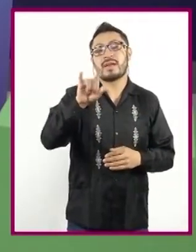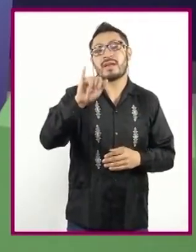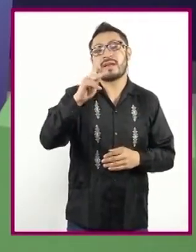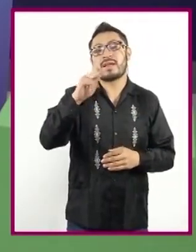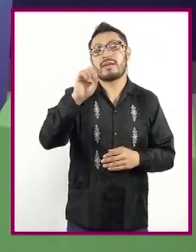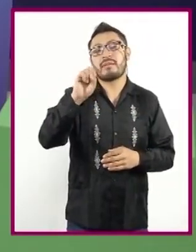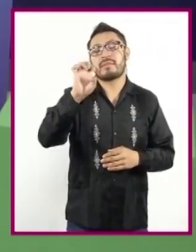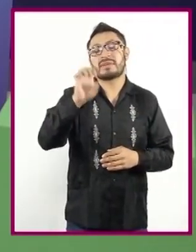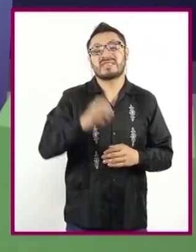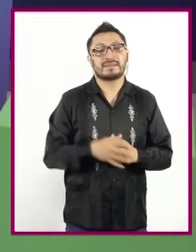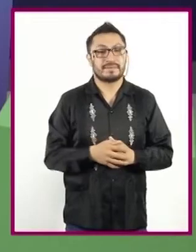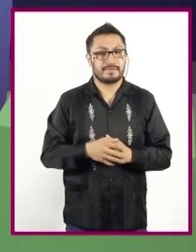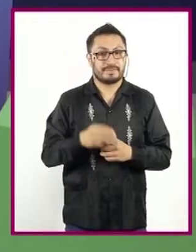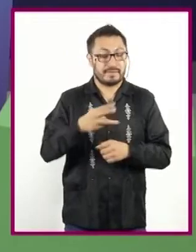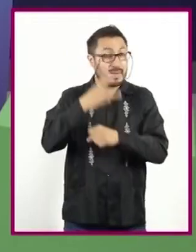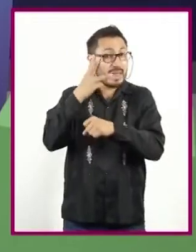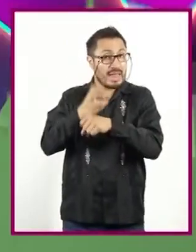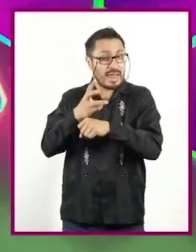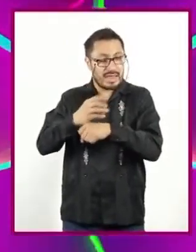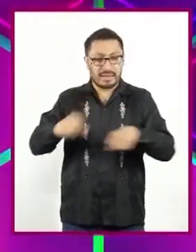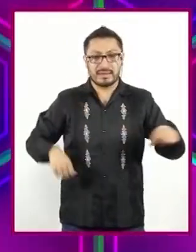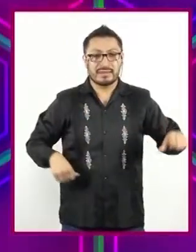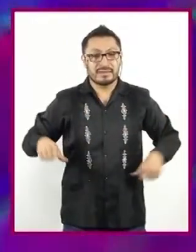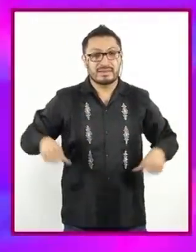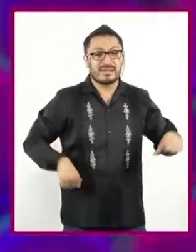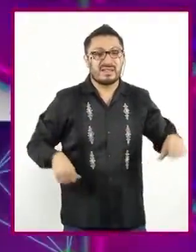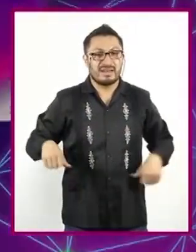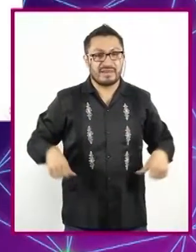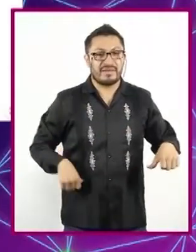elipse. Vamos a la tercera actividad.